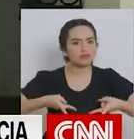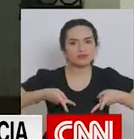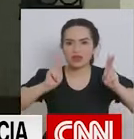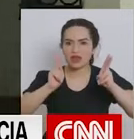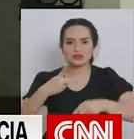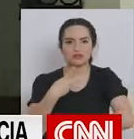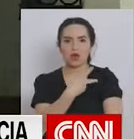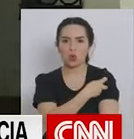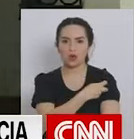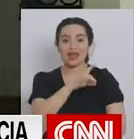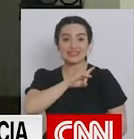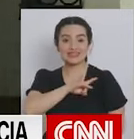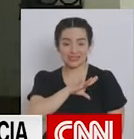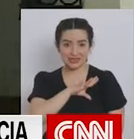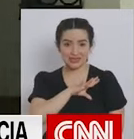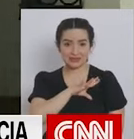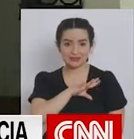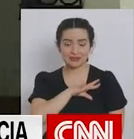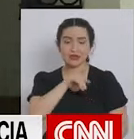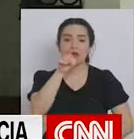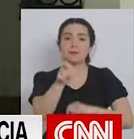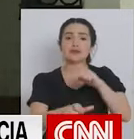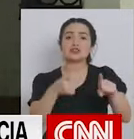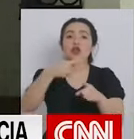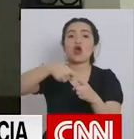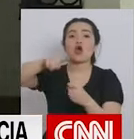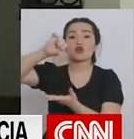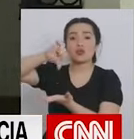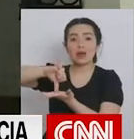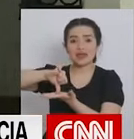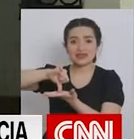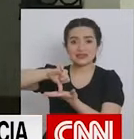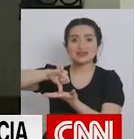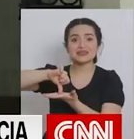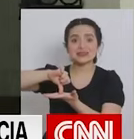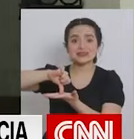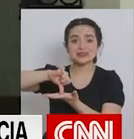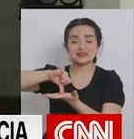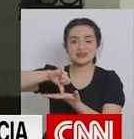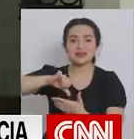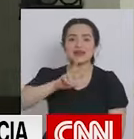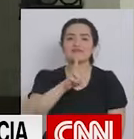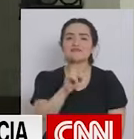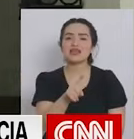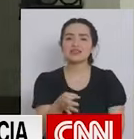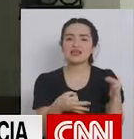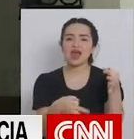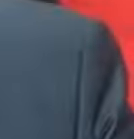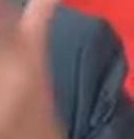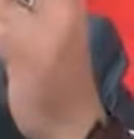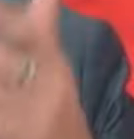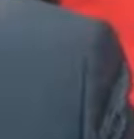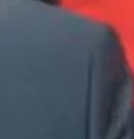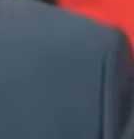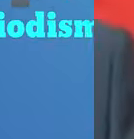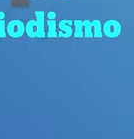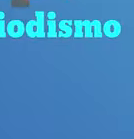a vacunarse en Chile los extranjeros que estén en el país con una visa de turista.